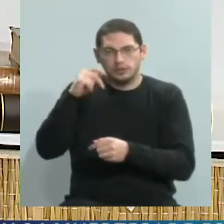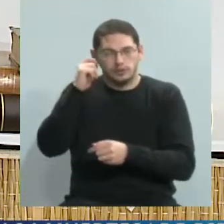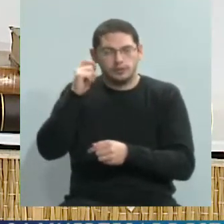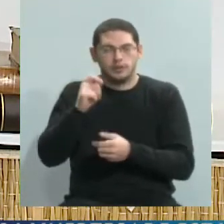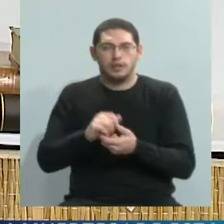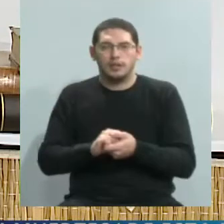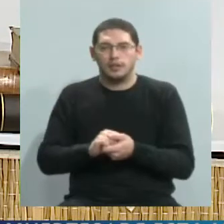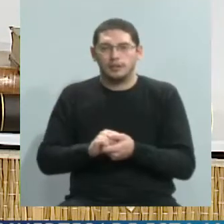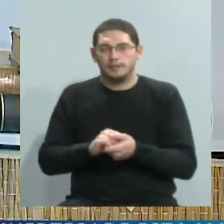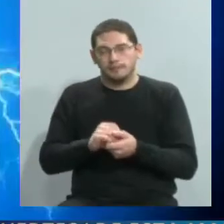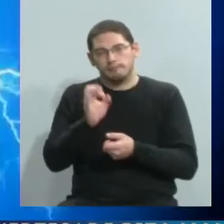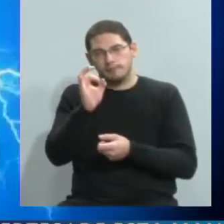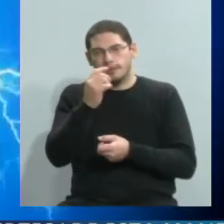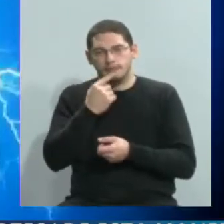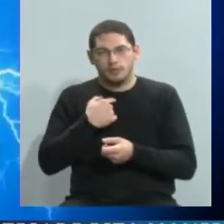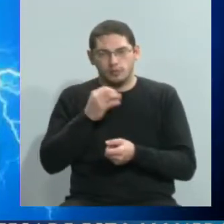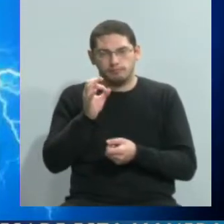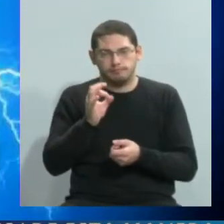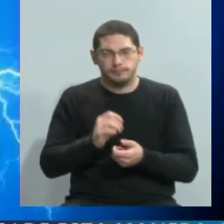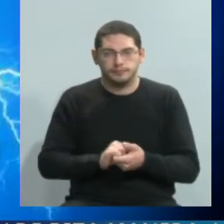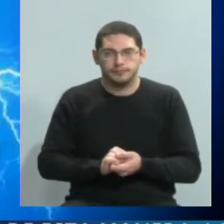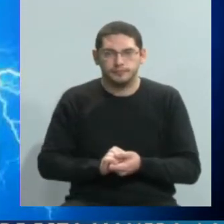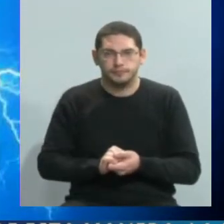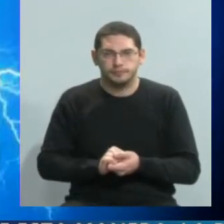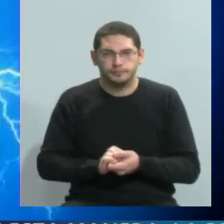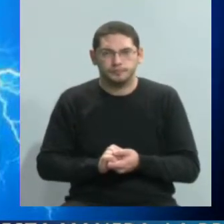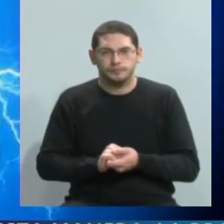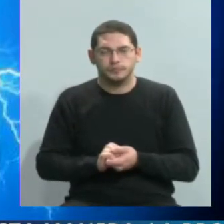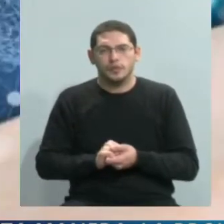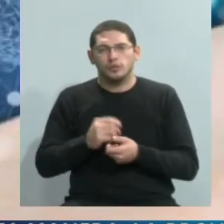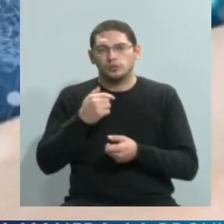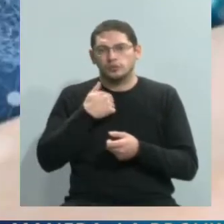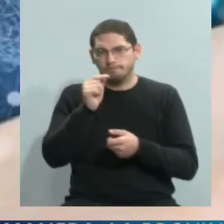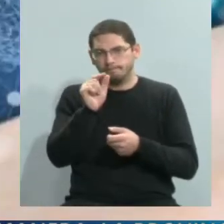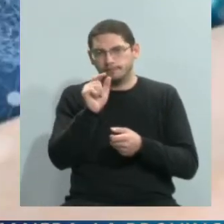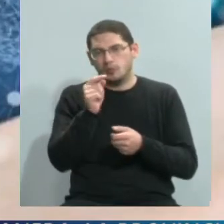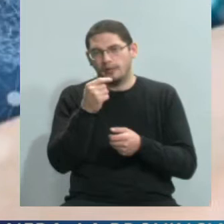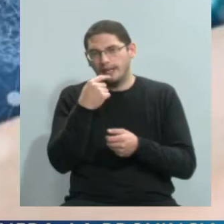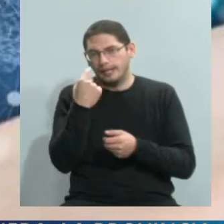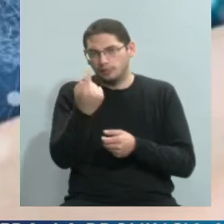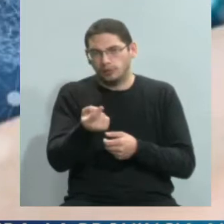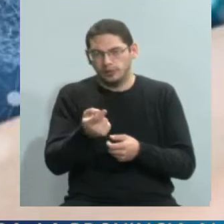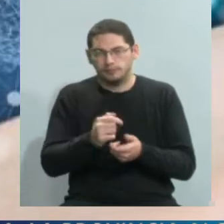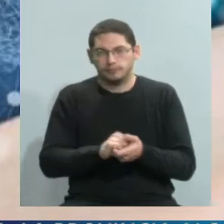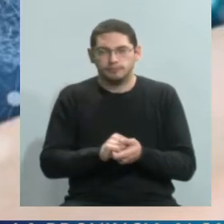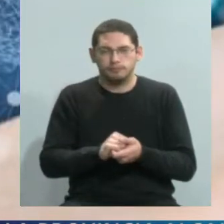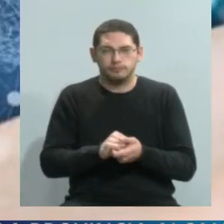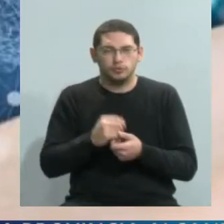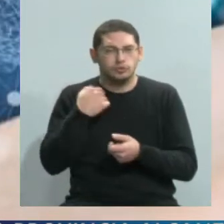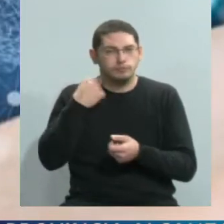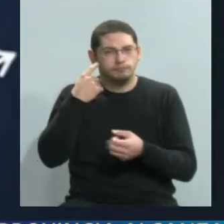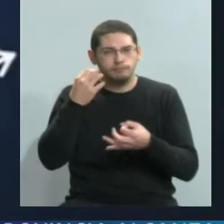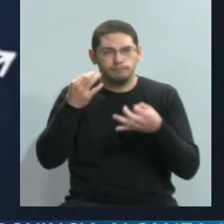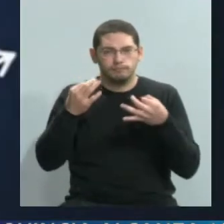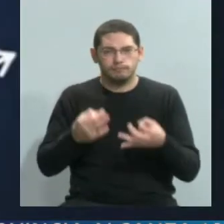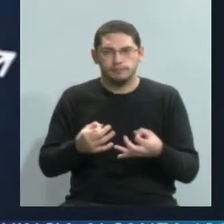Buena pregunta, Claudia. Si me permitís, voy a hacer una pequeña acotación. Sí. Yo no sé si posiblemente el ser